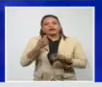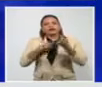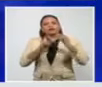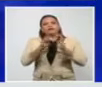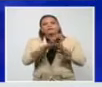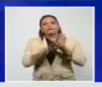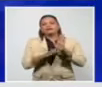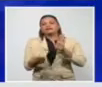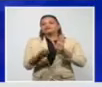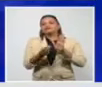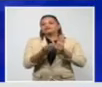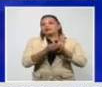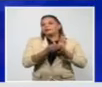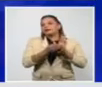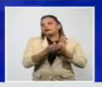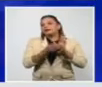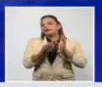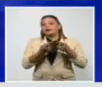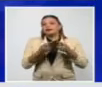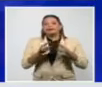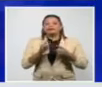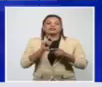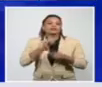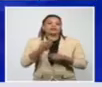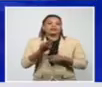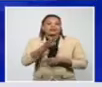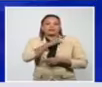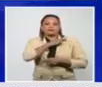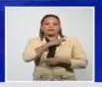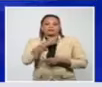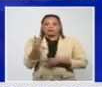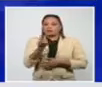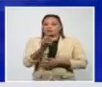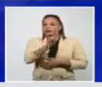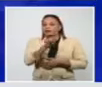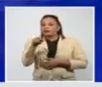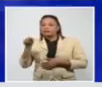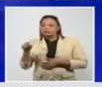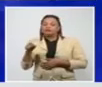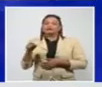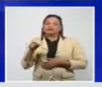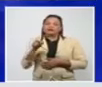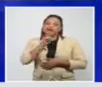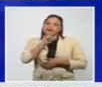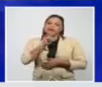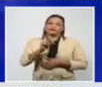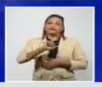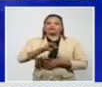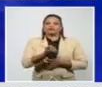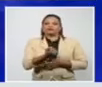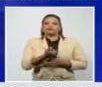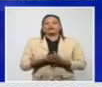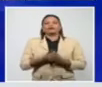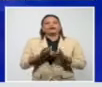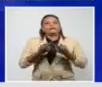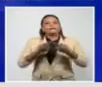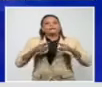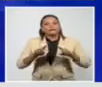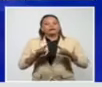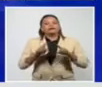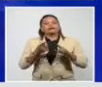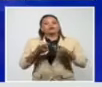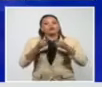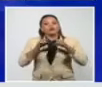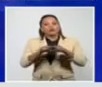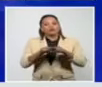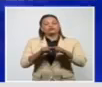aplique, si no existe la autorresponsabilidad, pues a veces es difícil. Pero sabemos que acompañando